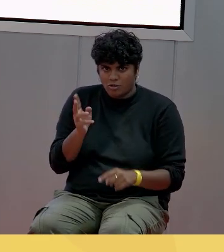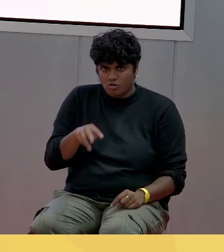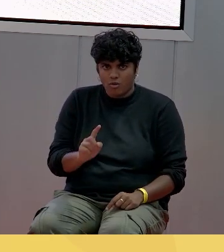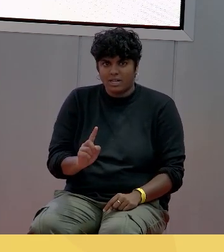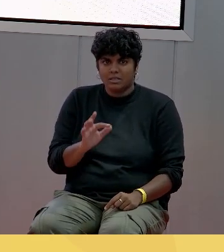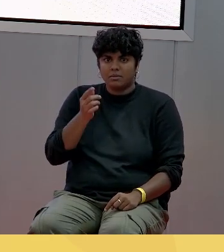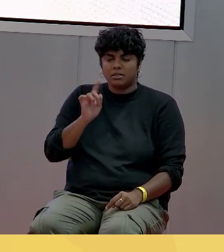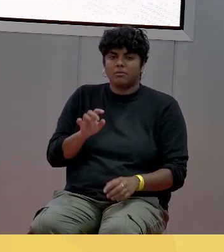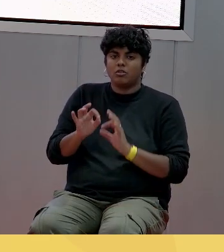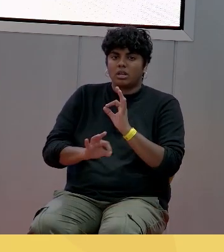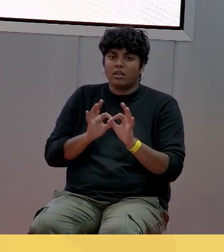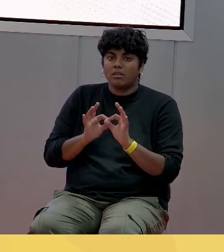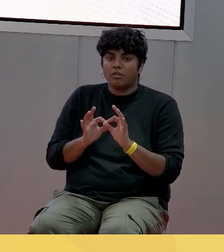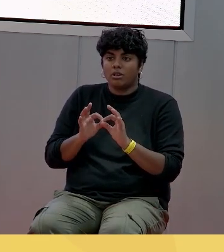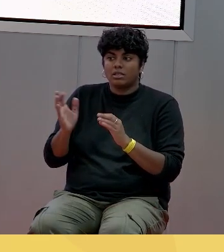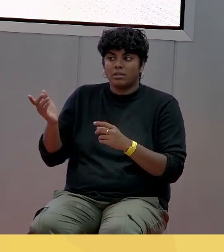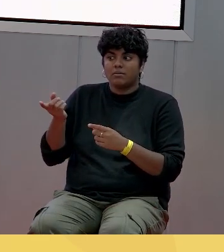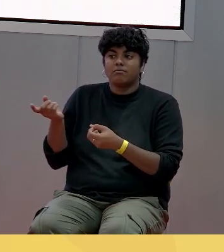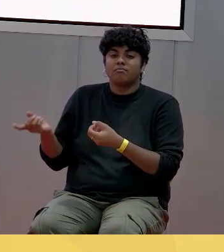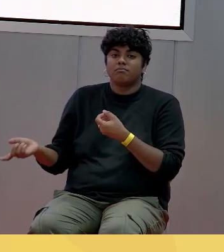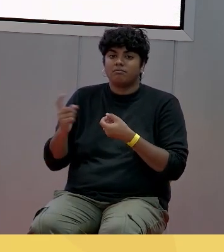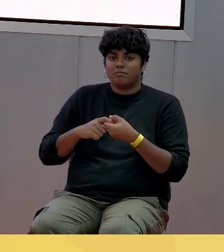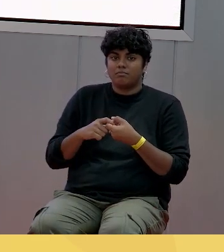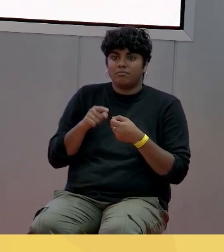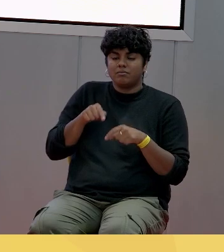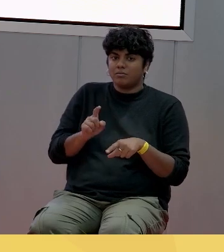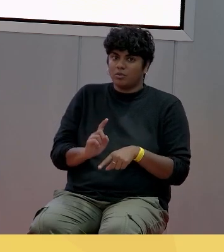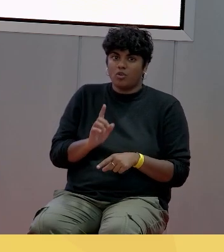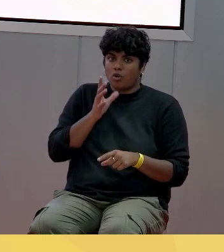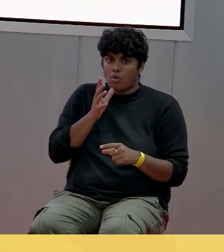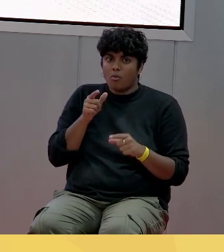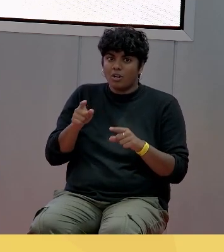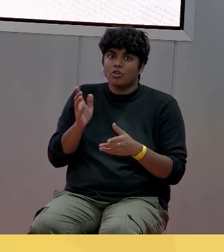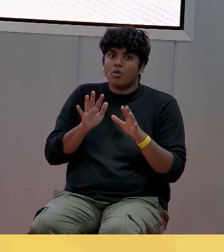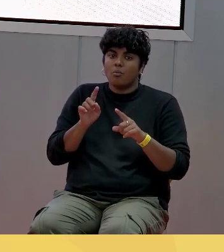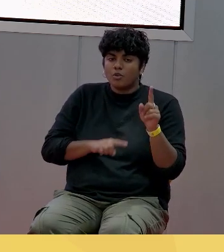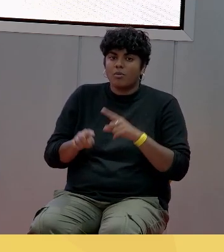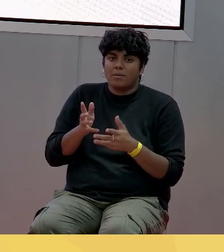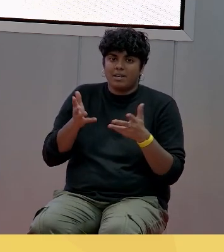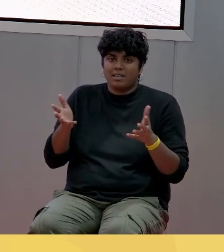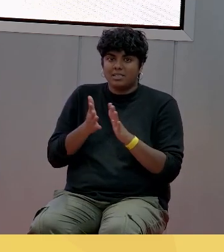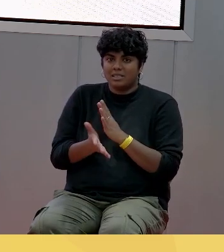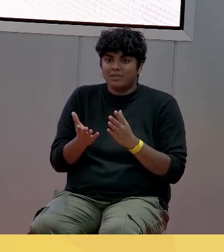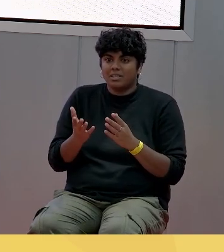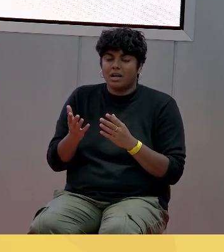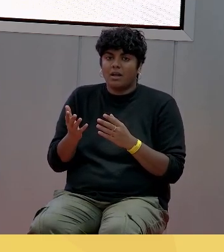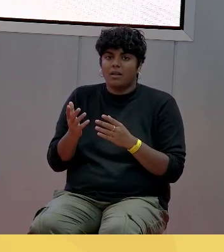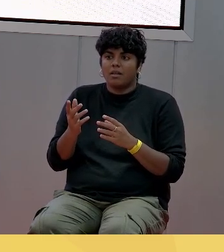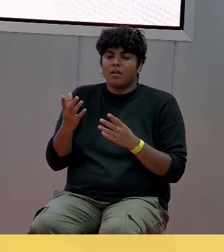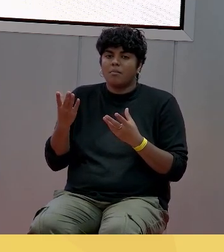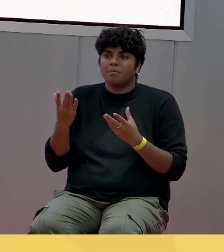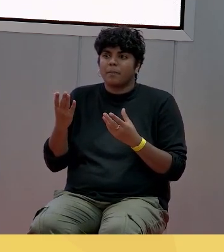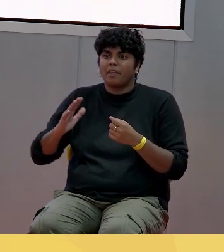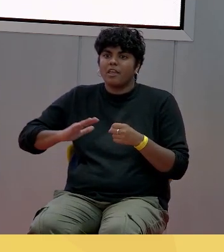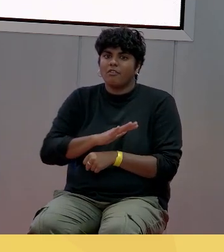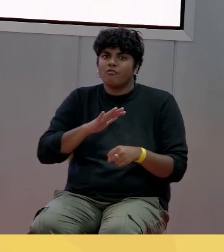consulta las organizaciones de activismo trans porque ese era uno de los grandes problemas que tenía el Servicio de Identidad de Género, que había demasiada interferencia